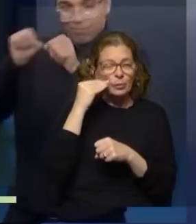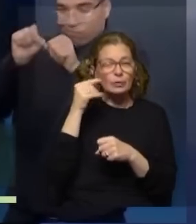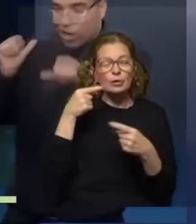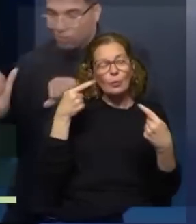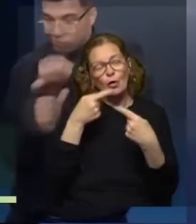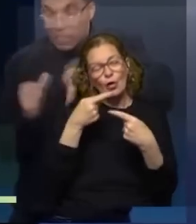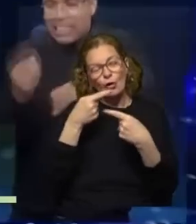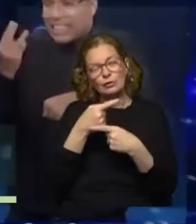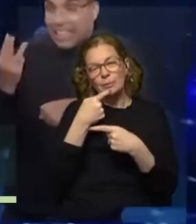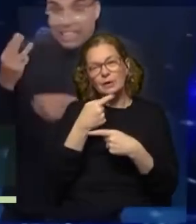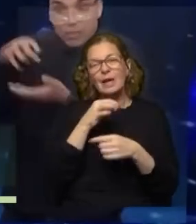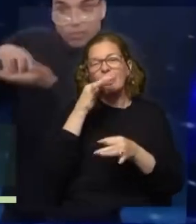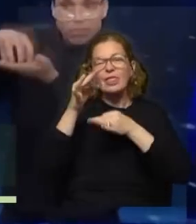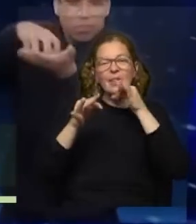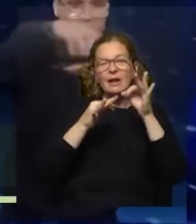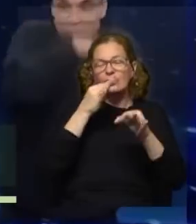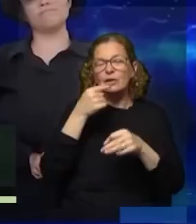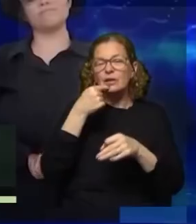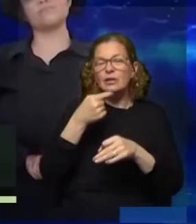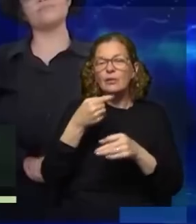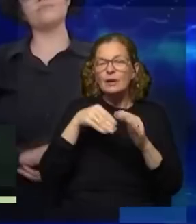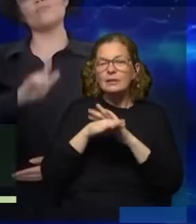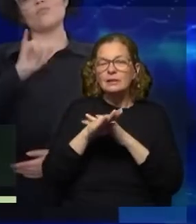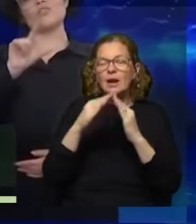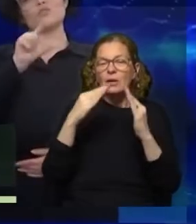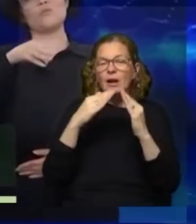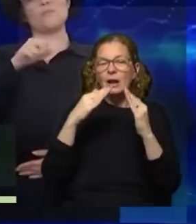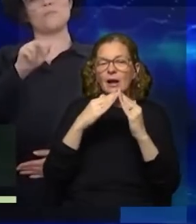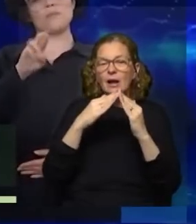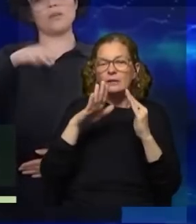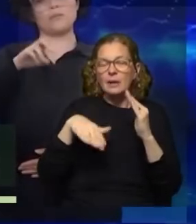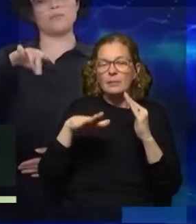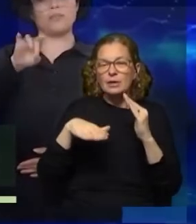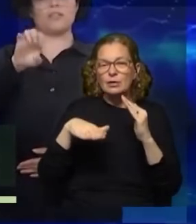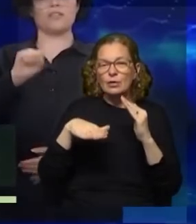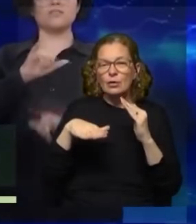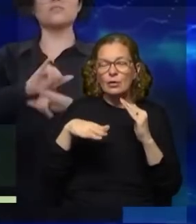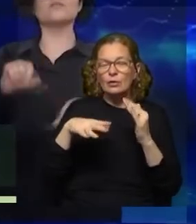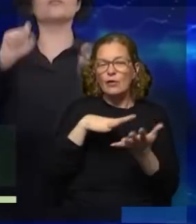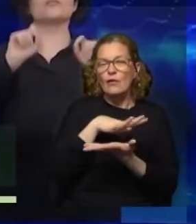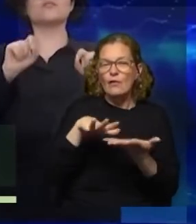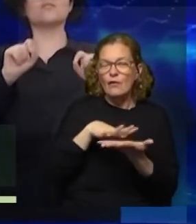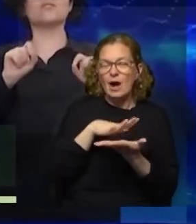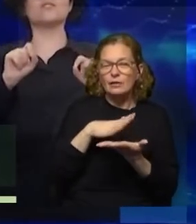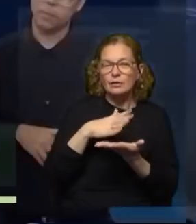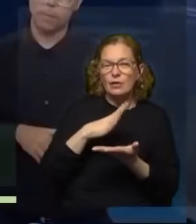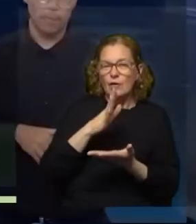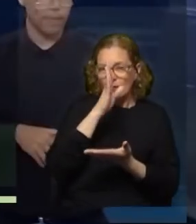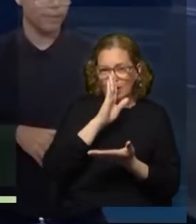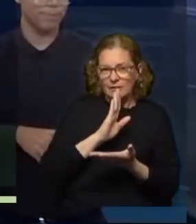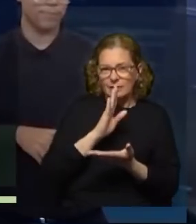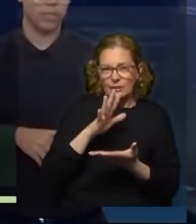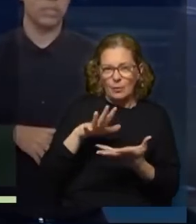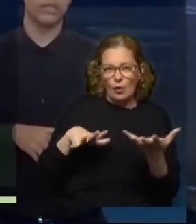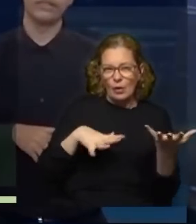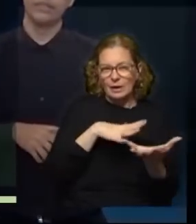críticas opositoras por declaraciones en las que indicaba haber entrado a la casa de menores venezolanas en un barrio vulnerable de Brasilia tras generarse